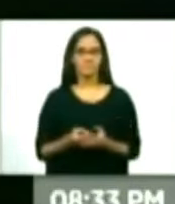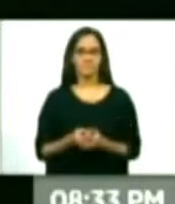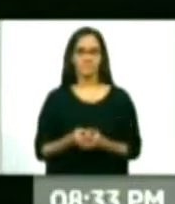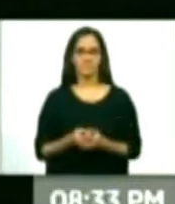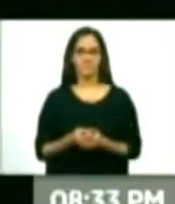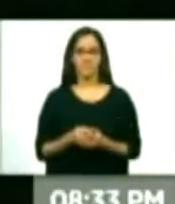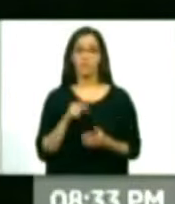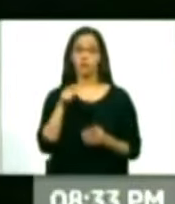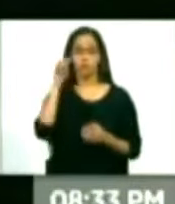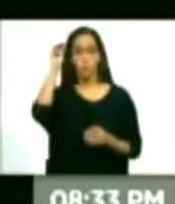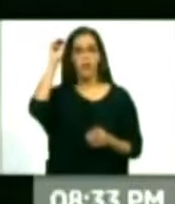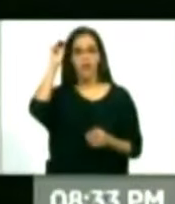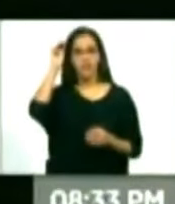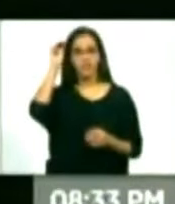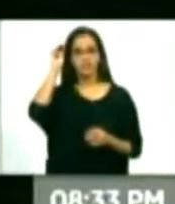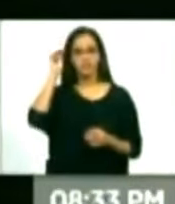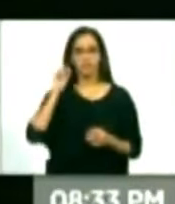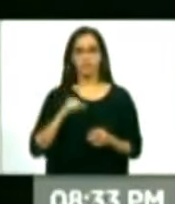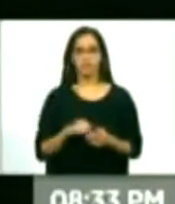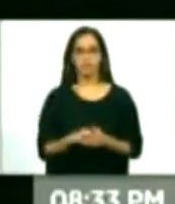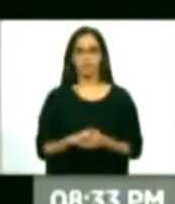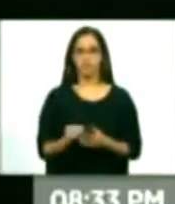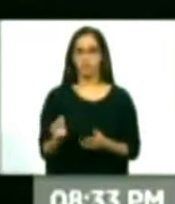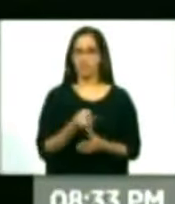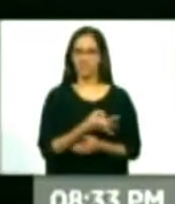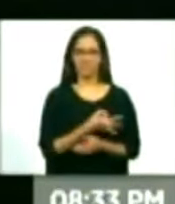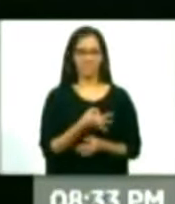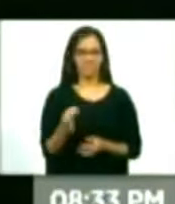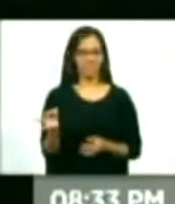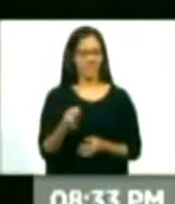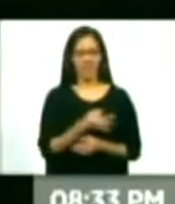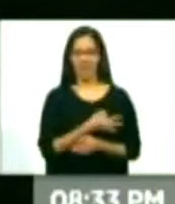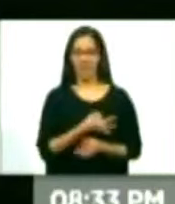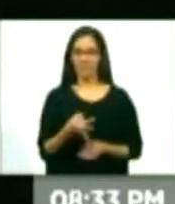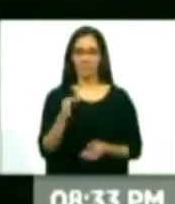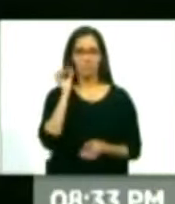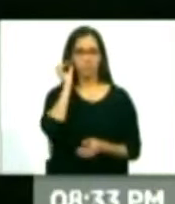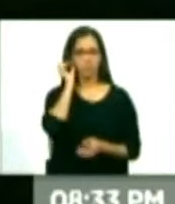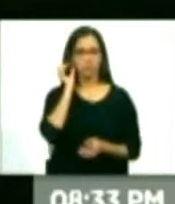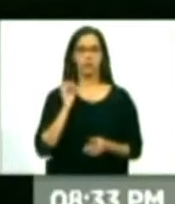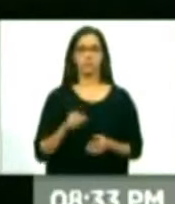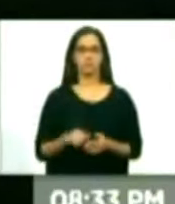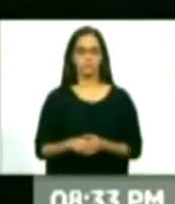Fue tu maestra, va. Argelia era una extraordinaria. Extraordinaria, extraordinaria.